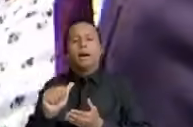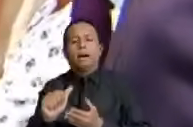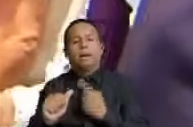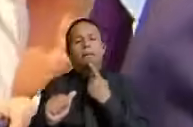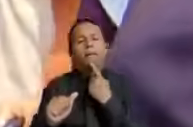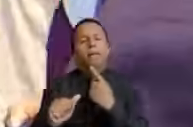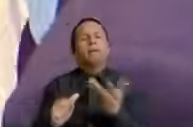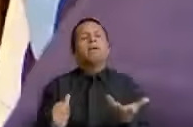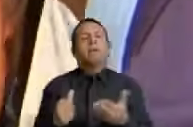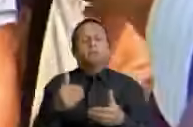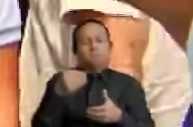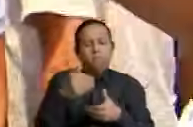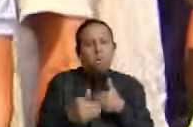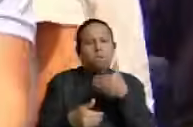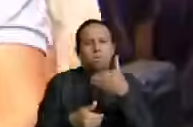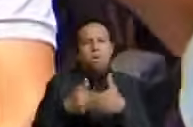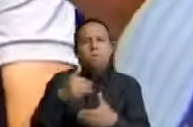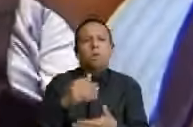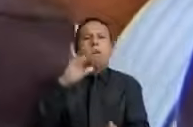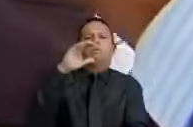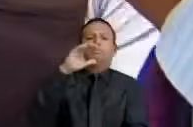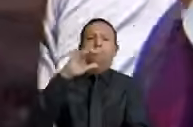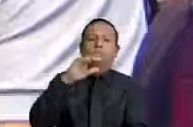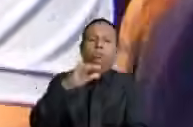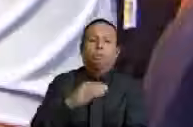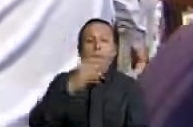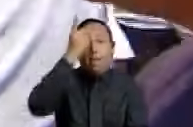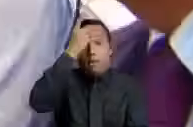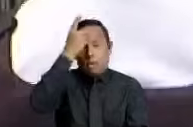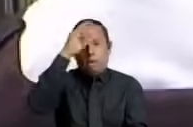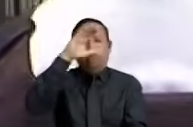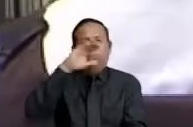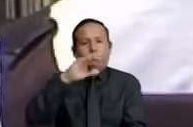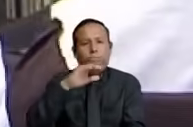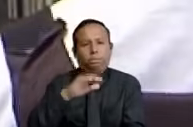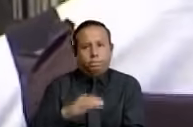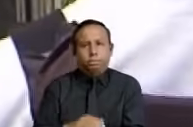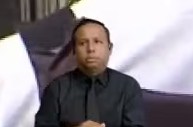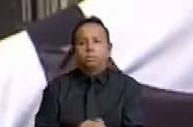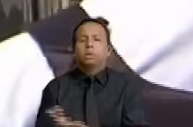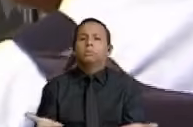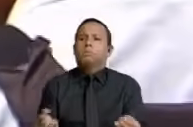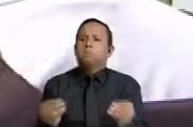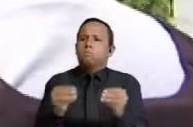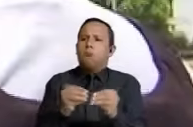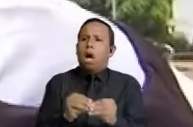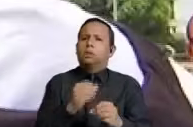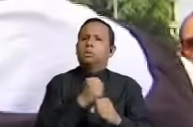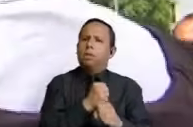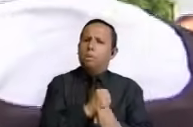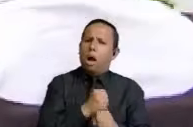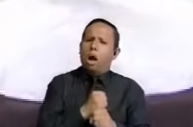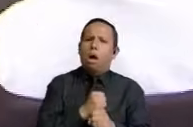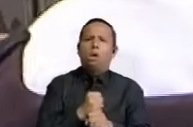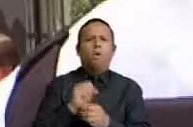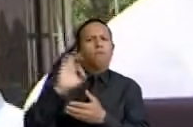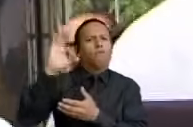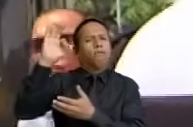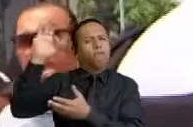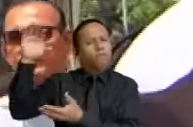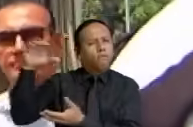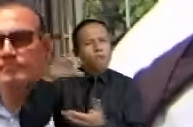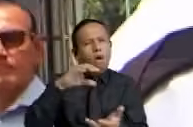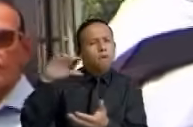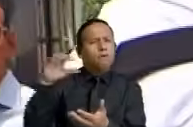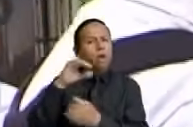poco a poco bajan la carga en la caja fiscal nuevas obras de financiamiento internacional para que progrese el